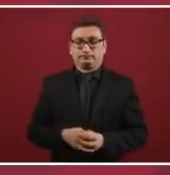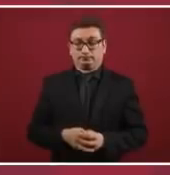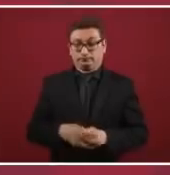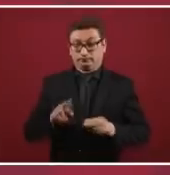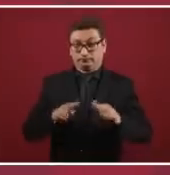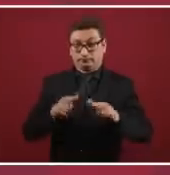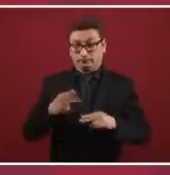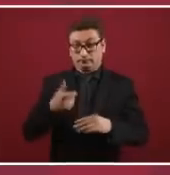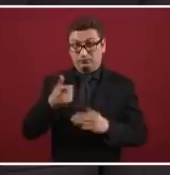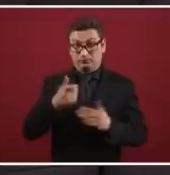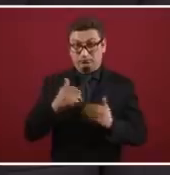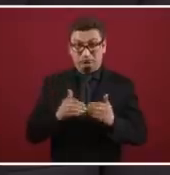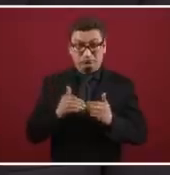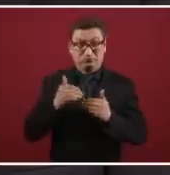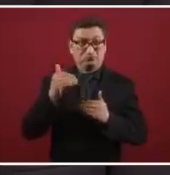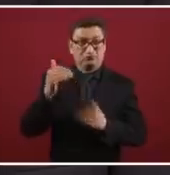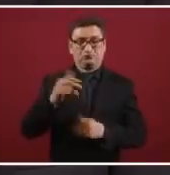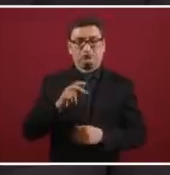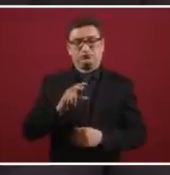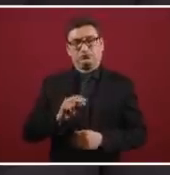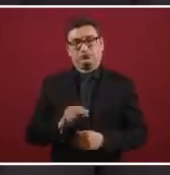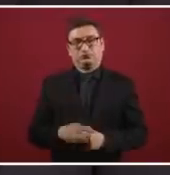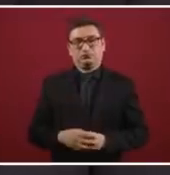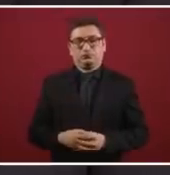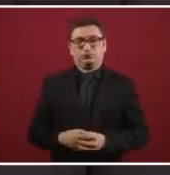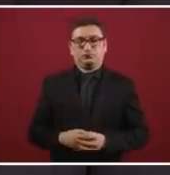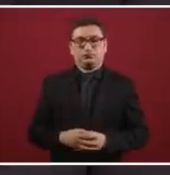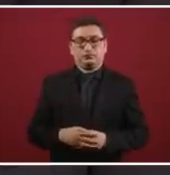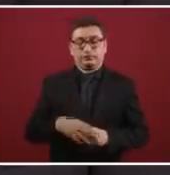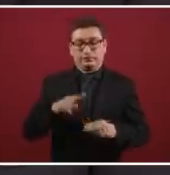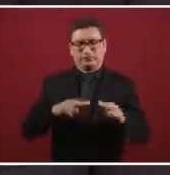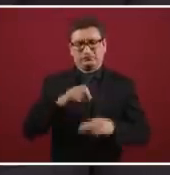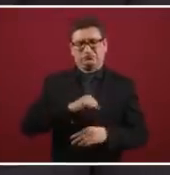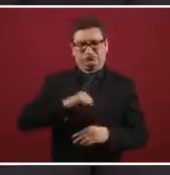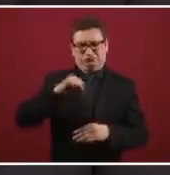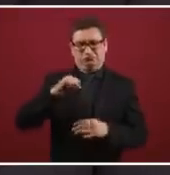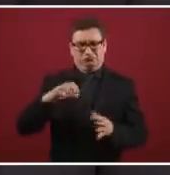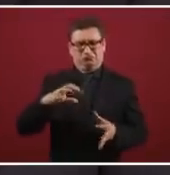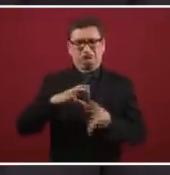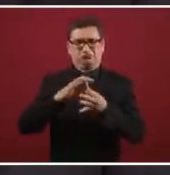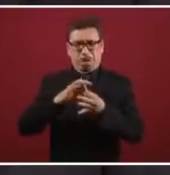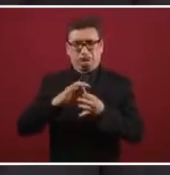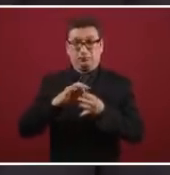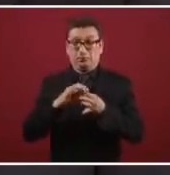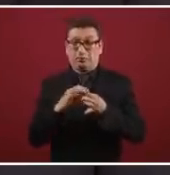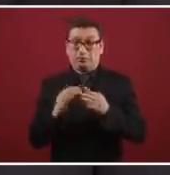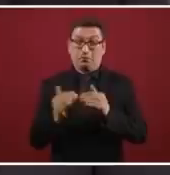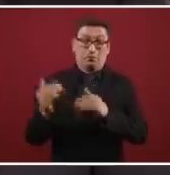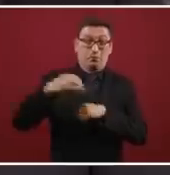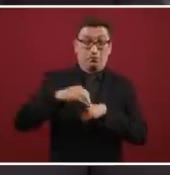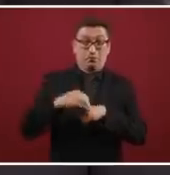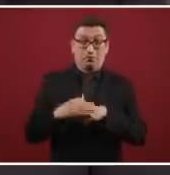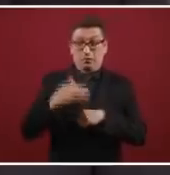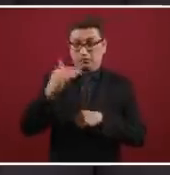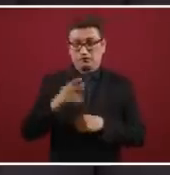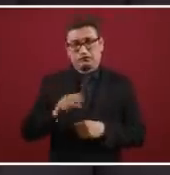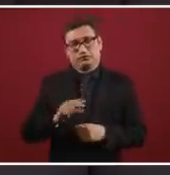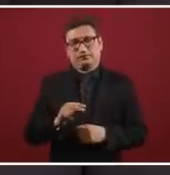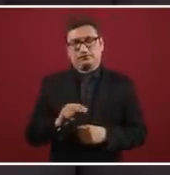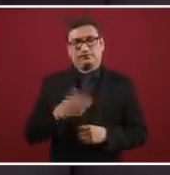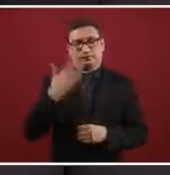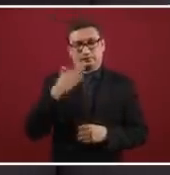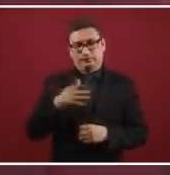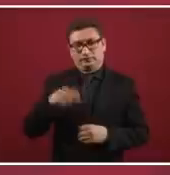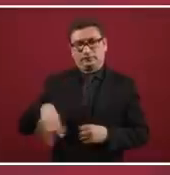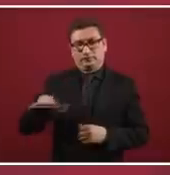aumentar la tarifa por encima de la inflación. Los técnicos, eso se